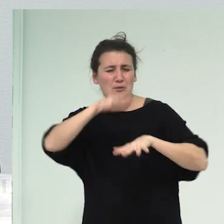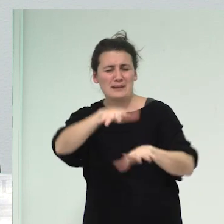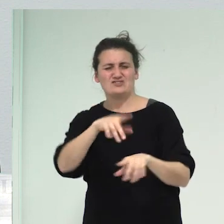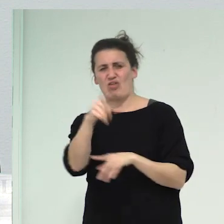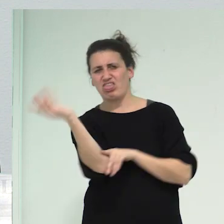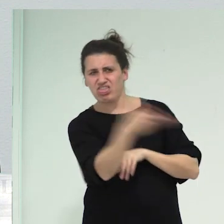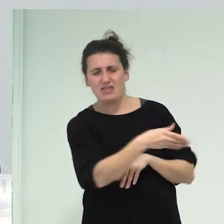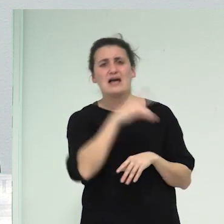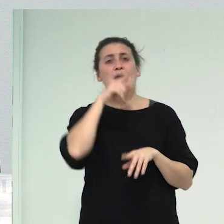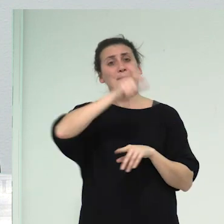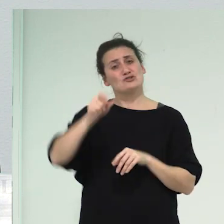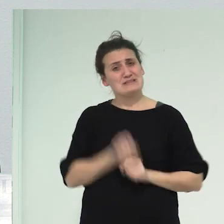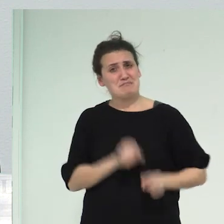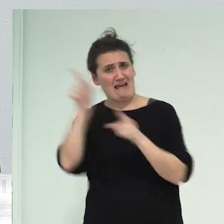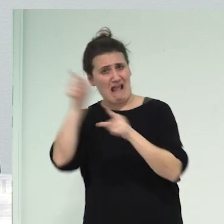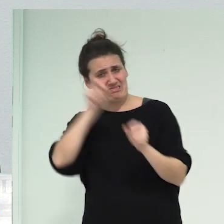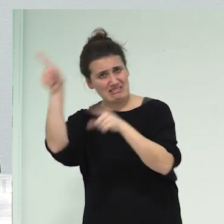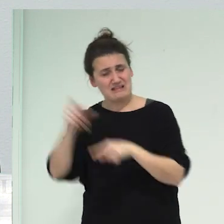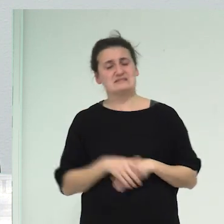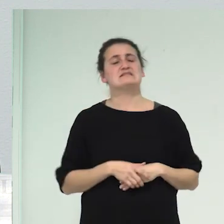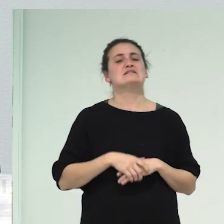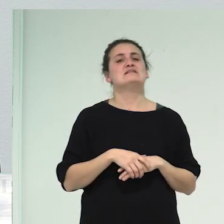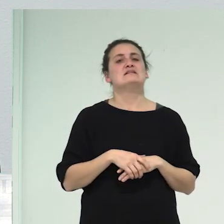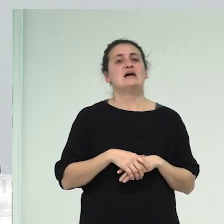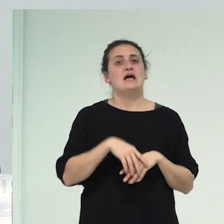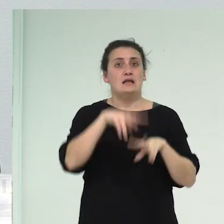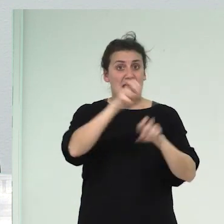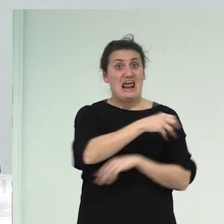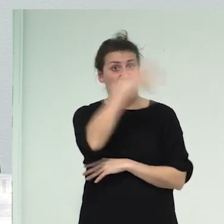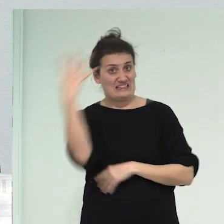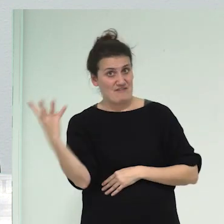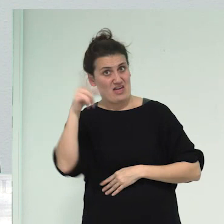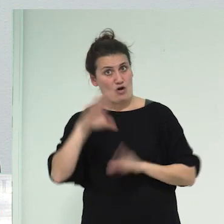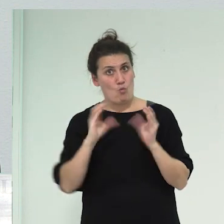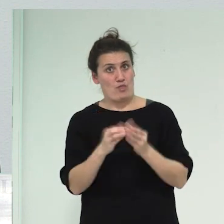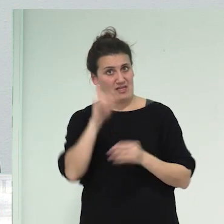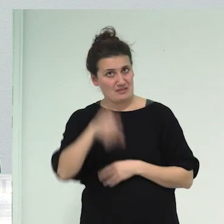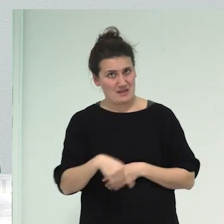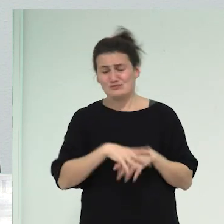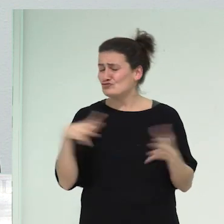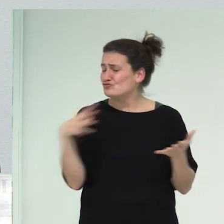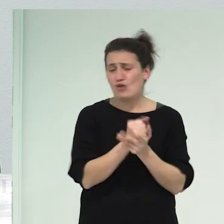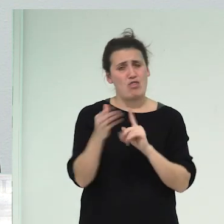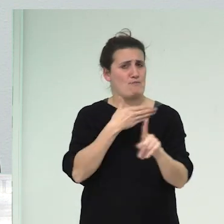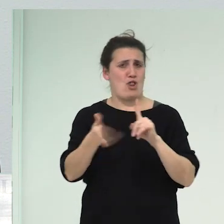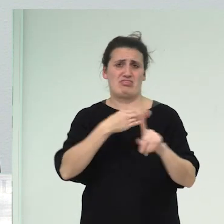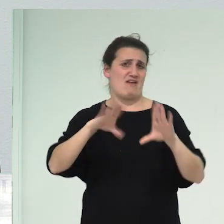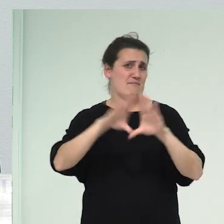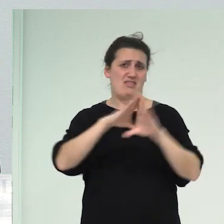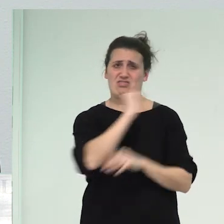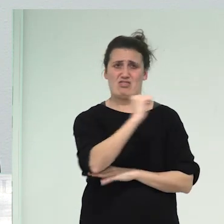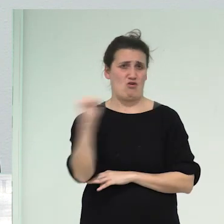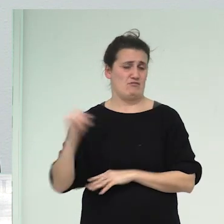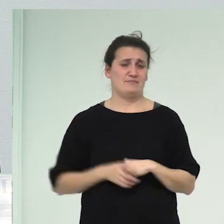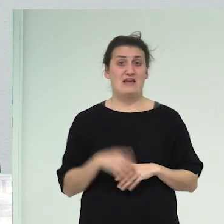personas migrantes, de la comunidad LGTBI, todo esto es violencia feminicida. Y que